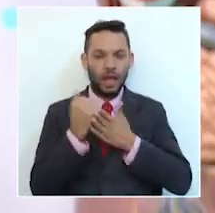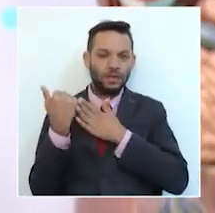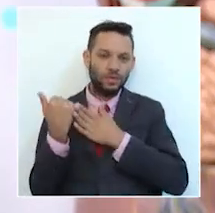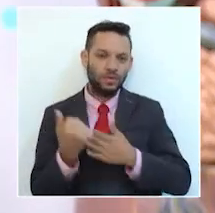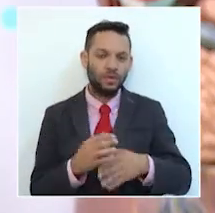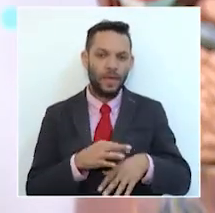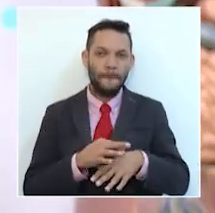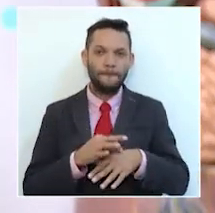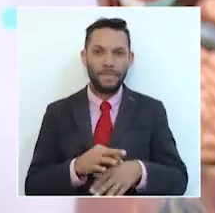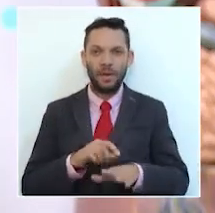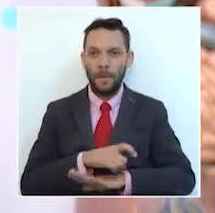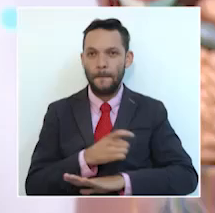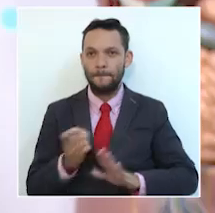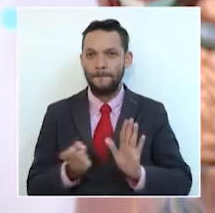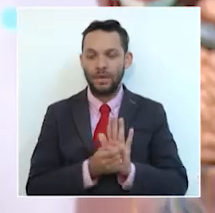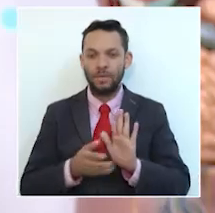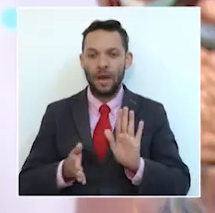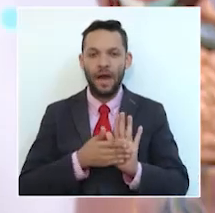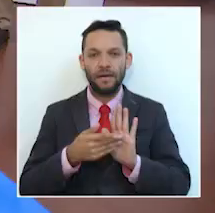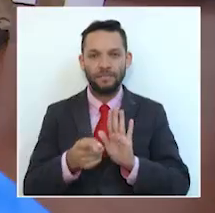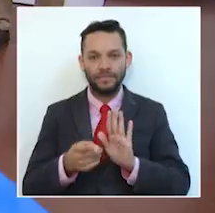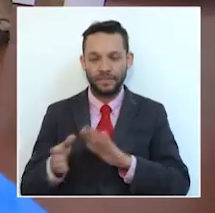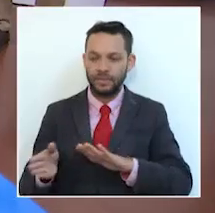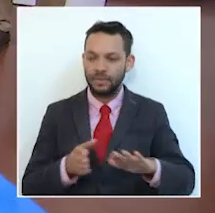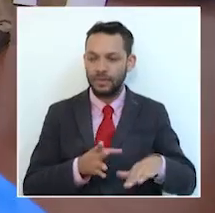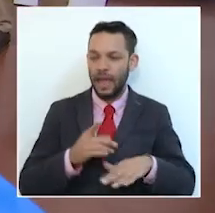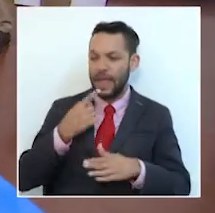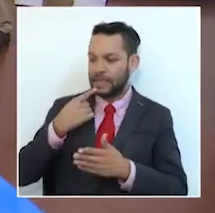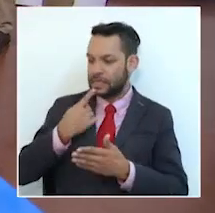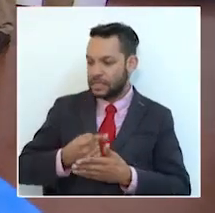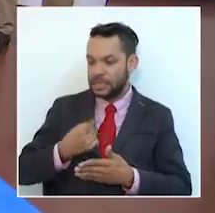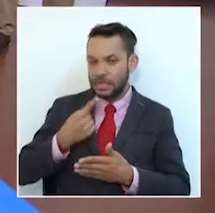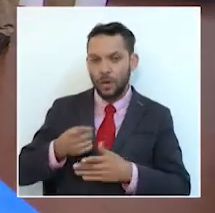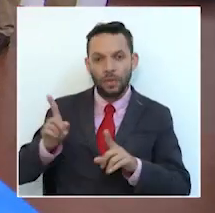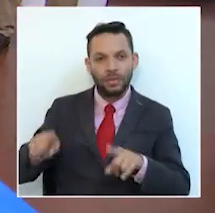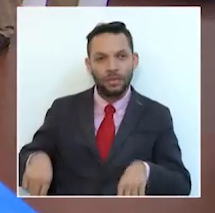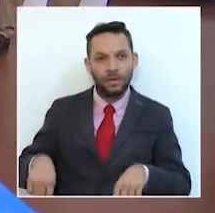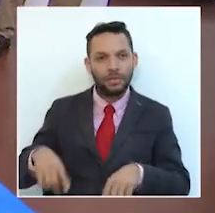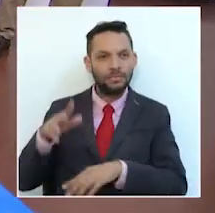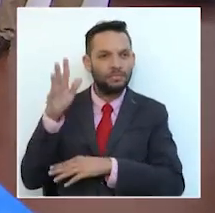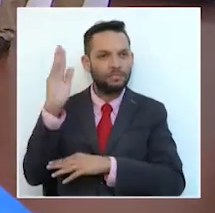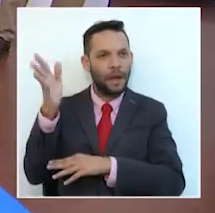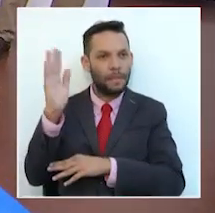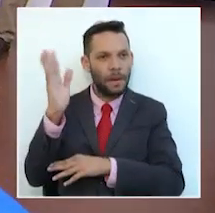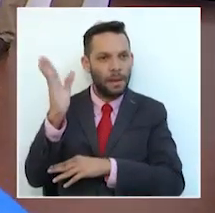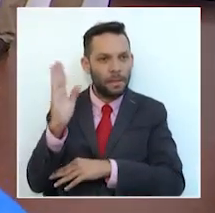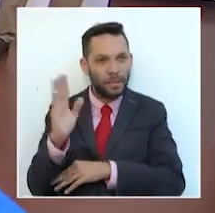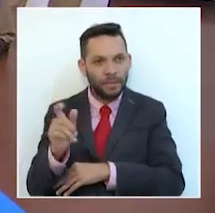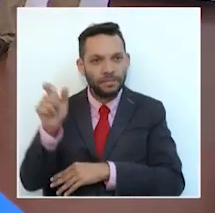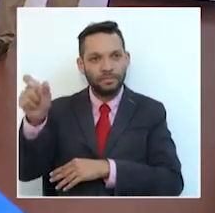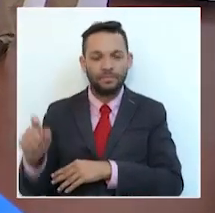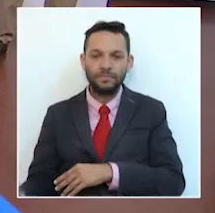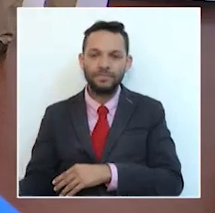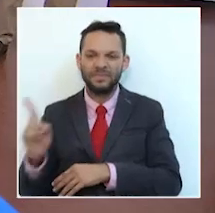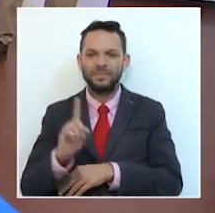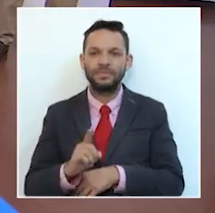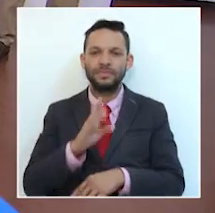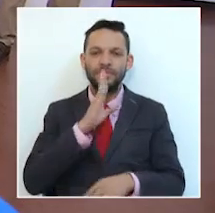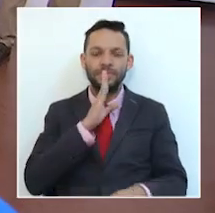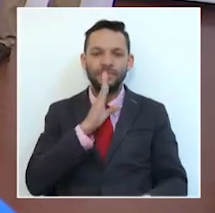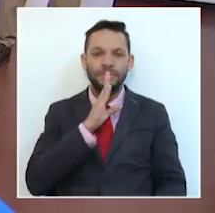exterior acaba de escribir uno de los doctores que va a estar con ustedes también en el congreso pues como asistente el doctor